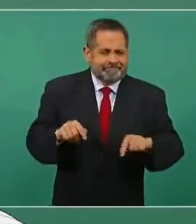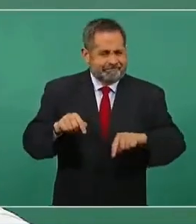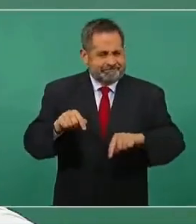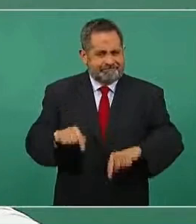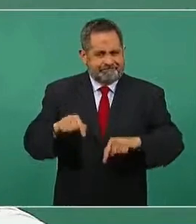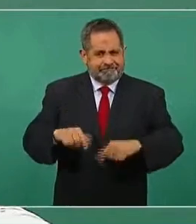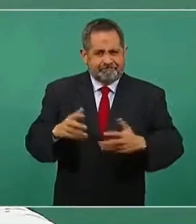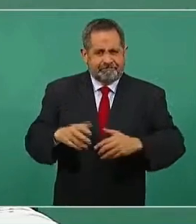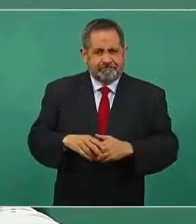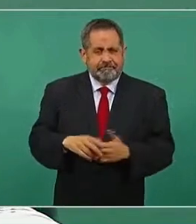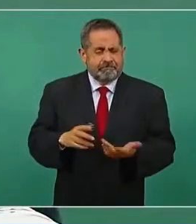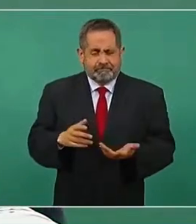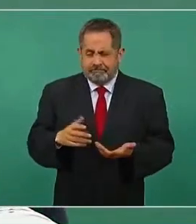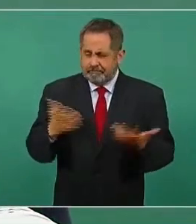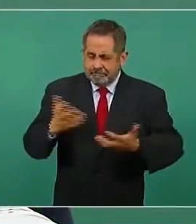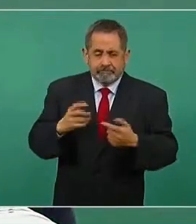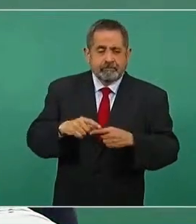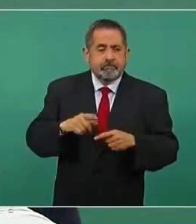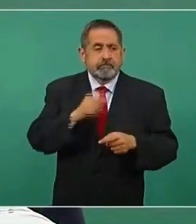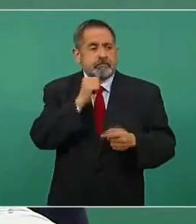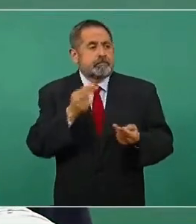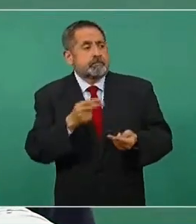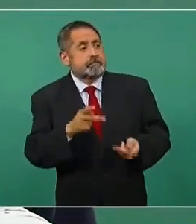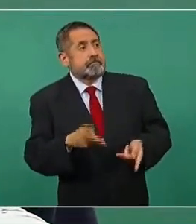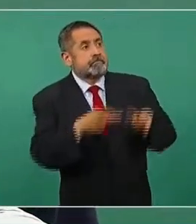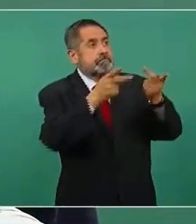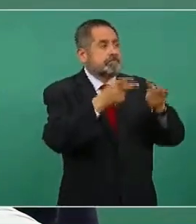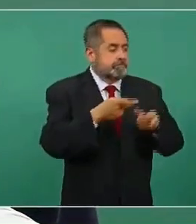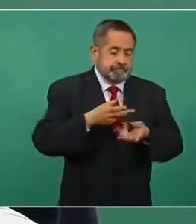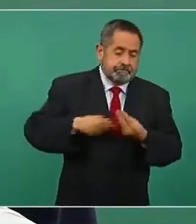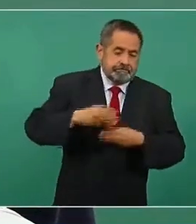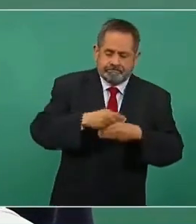o vender, ¿sí?,